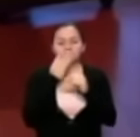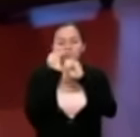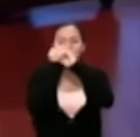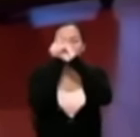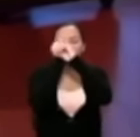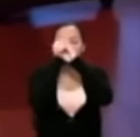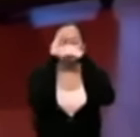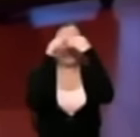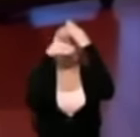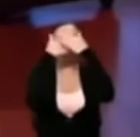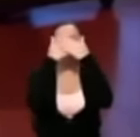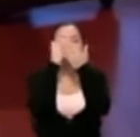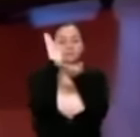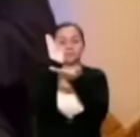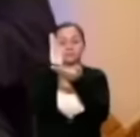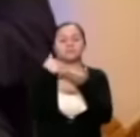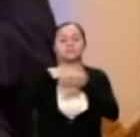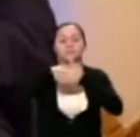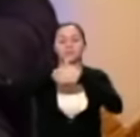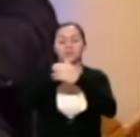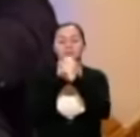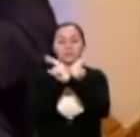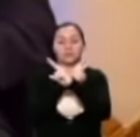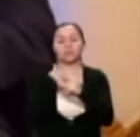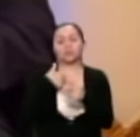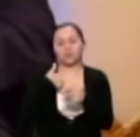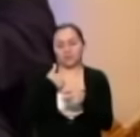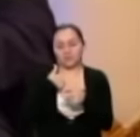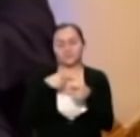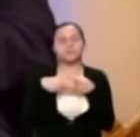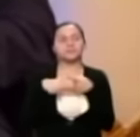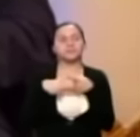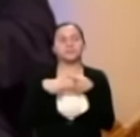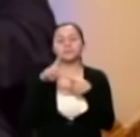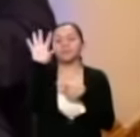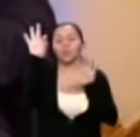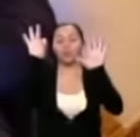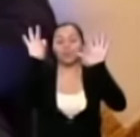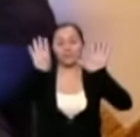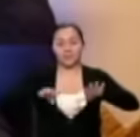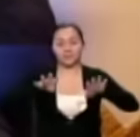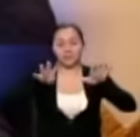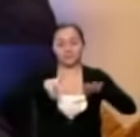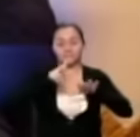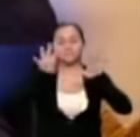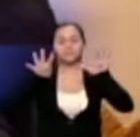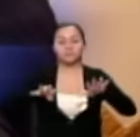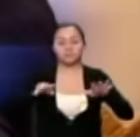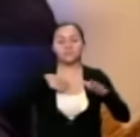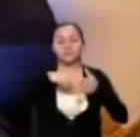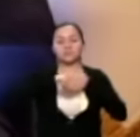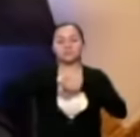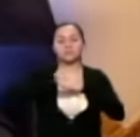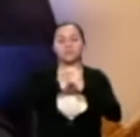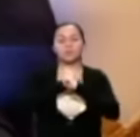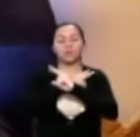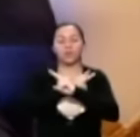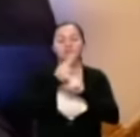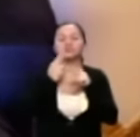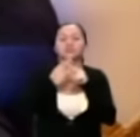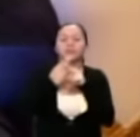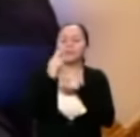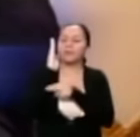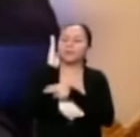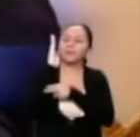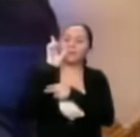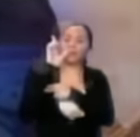del IES están asegurados. Nosotros justamente hace aproximadamente 9 meses inclusive tomamos una póliza que se denomina Blanket de